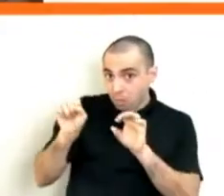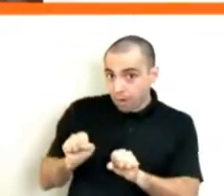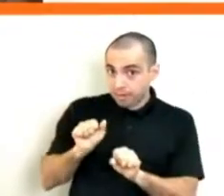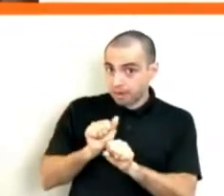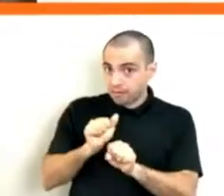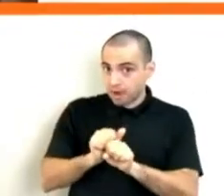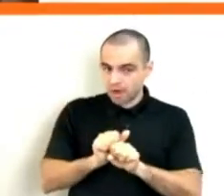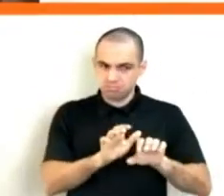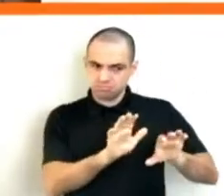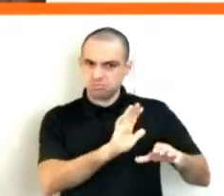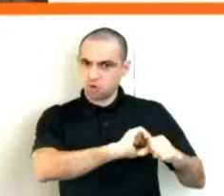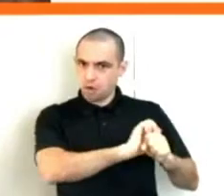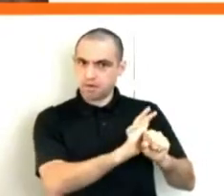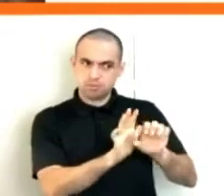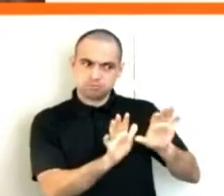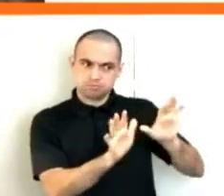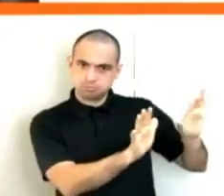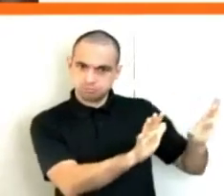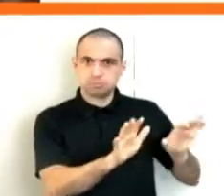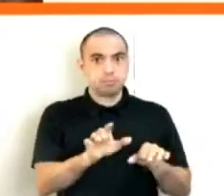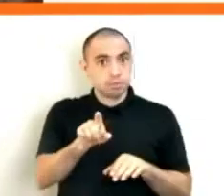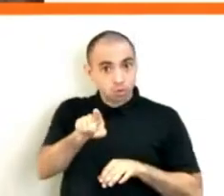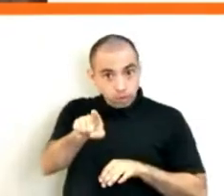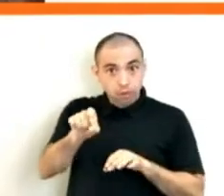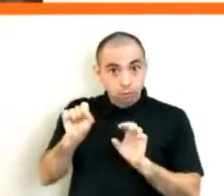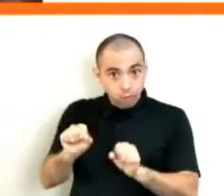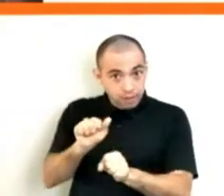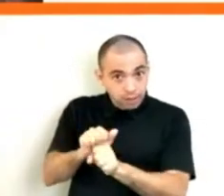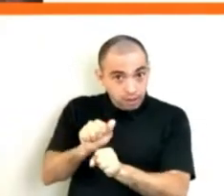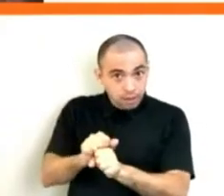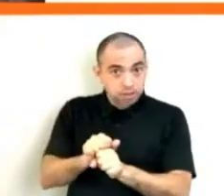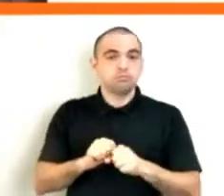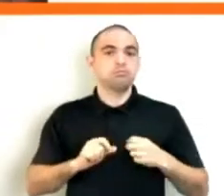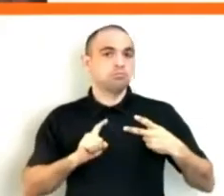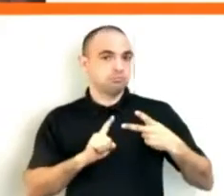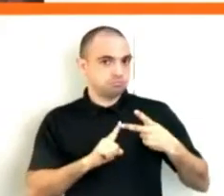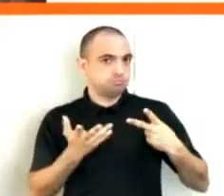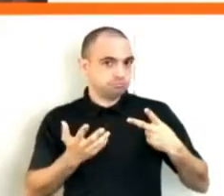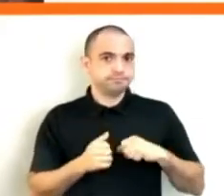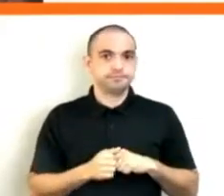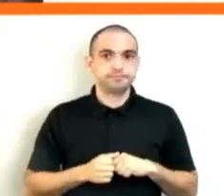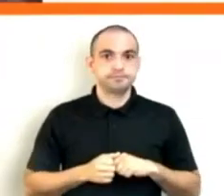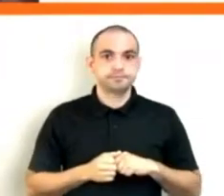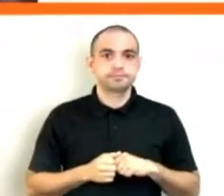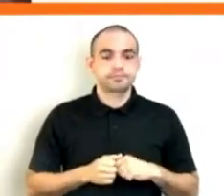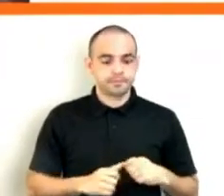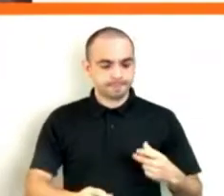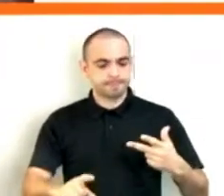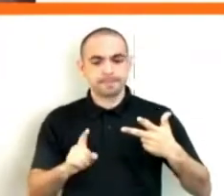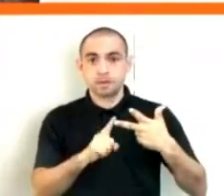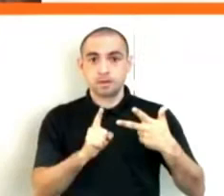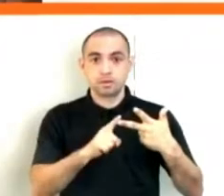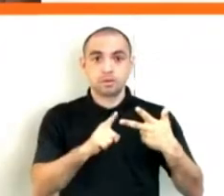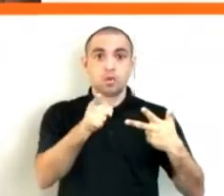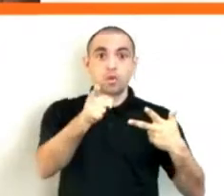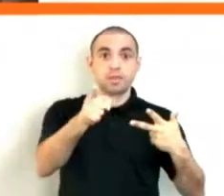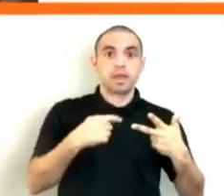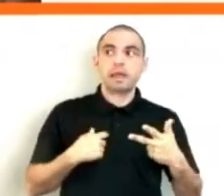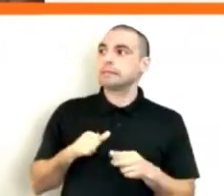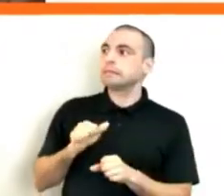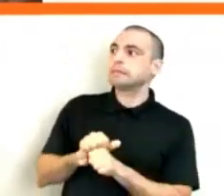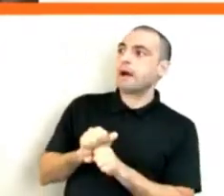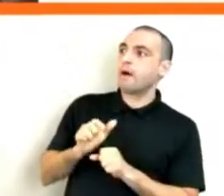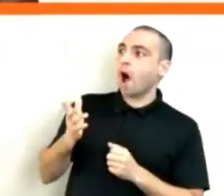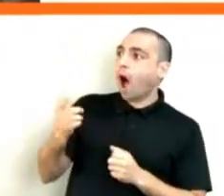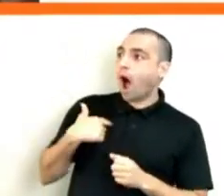trabajar? La tercera pregunta que le va a estar haciendo es: ¿usted rechazó una oferta de empleo o se negó